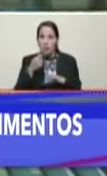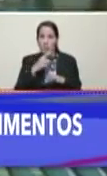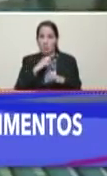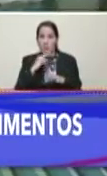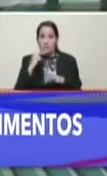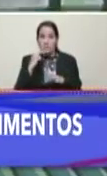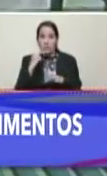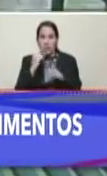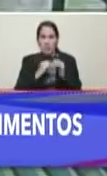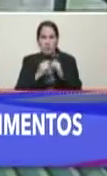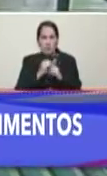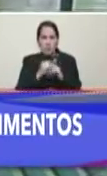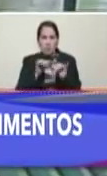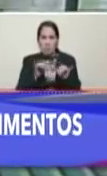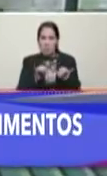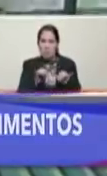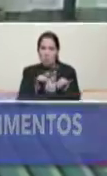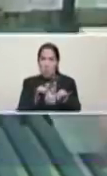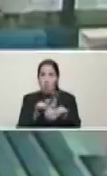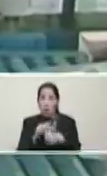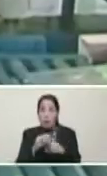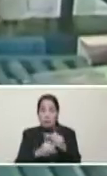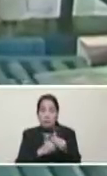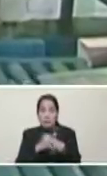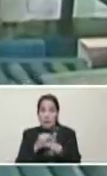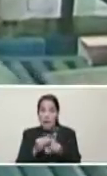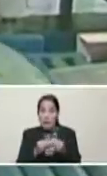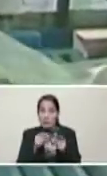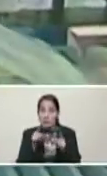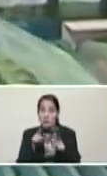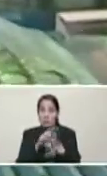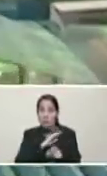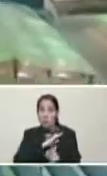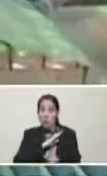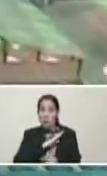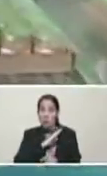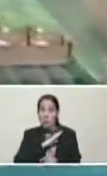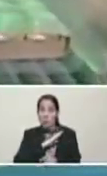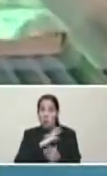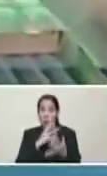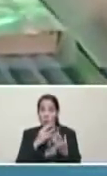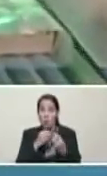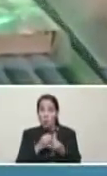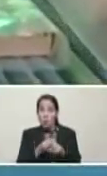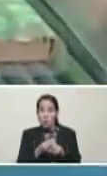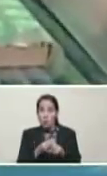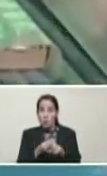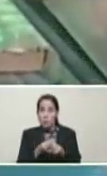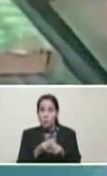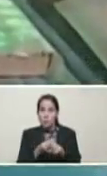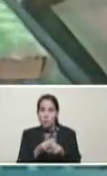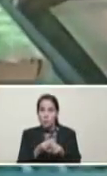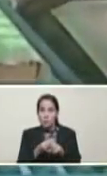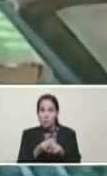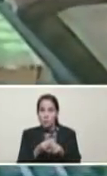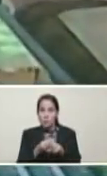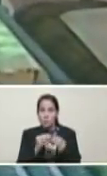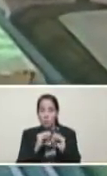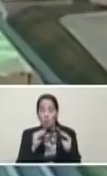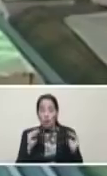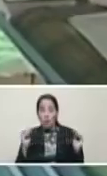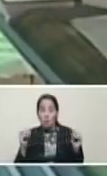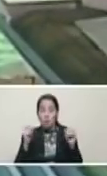de fruta y también presidente hoy en conjunto con usted vamos a tener una primicia para toda venezuela